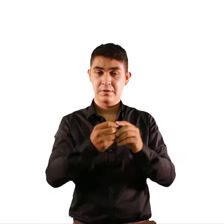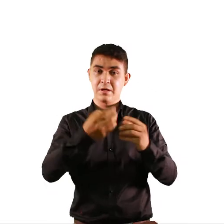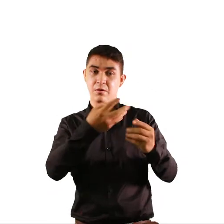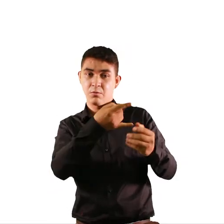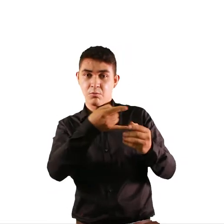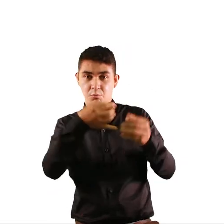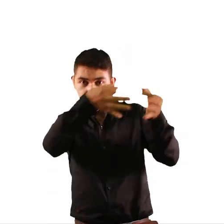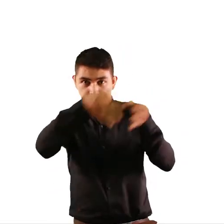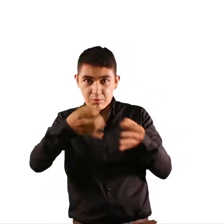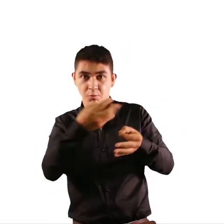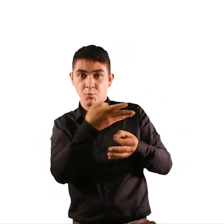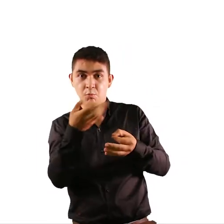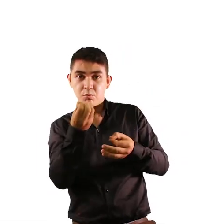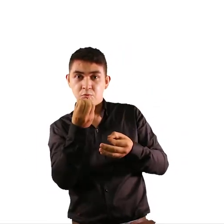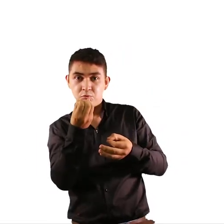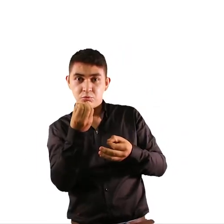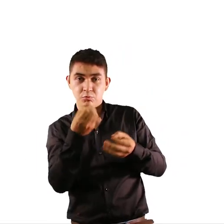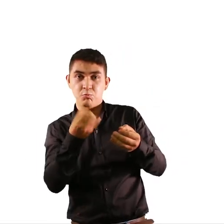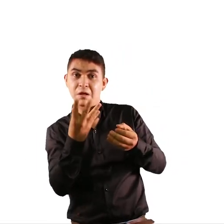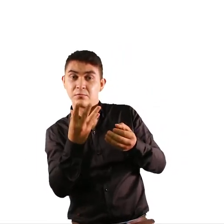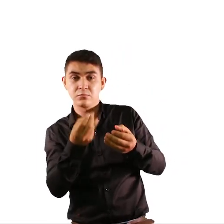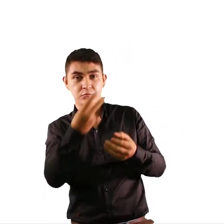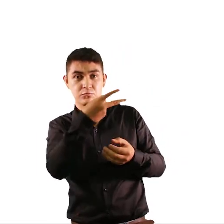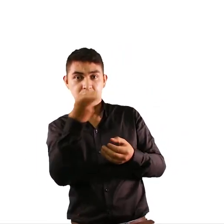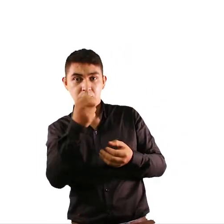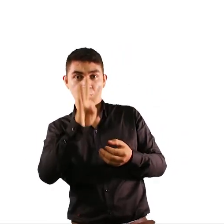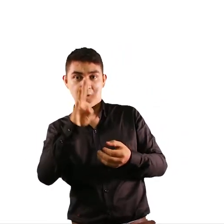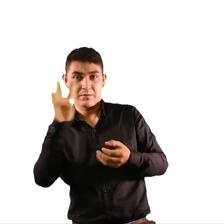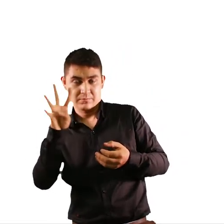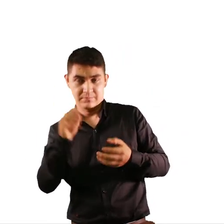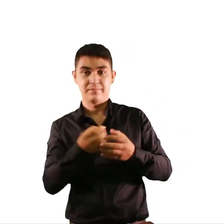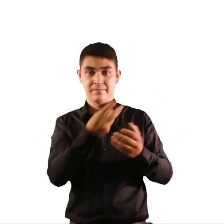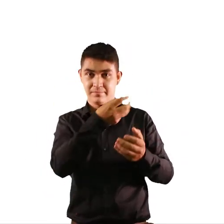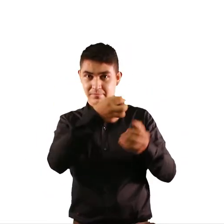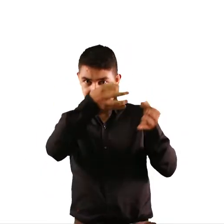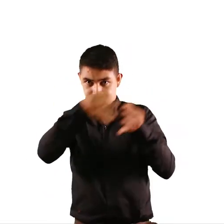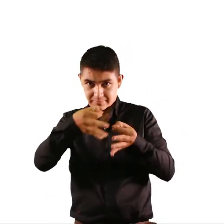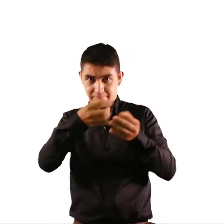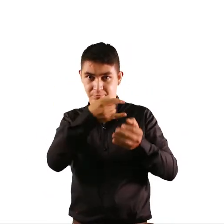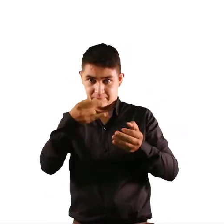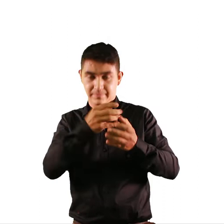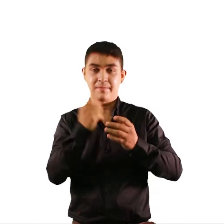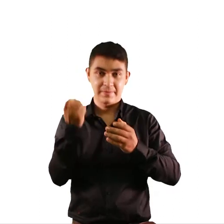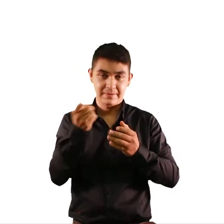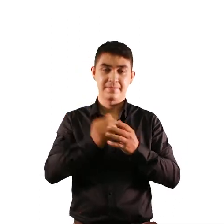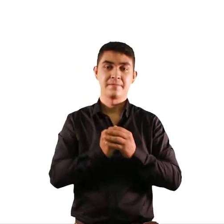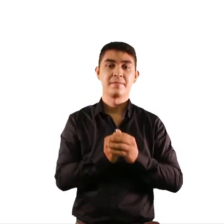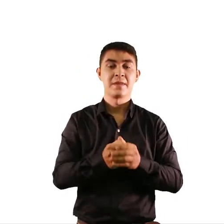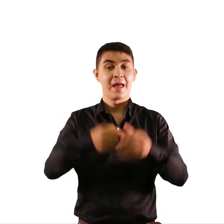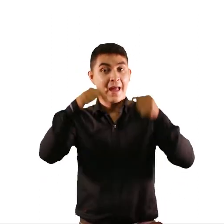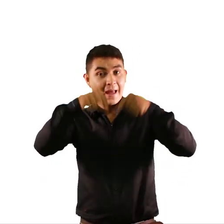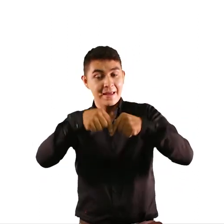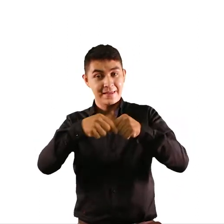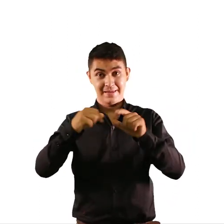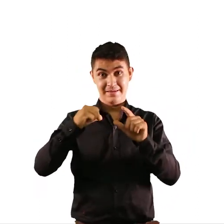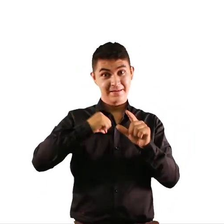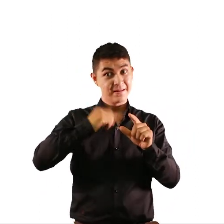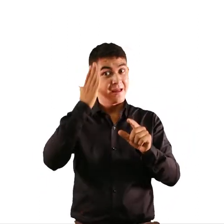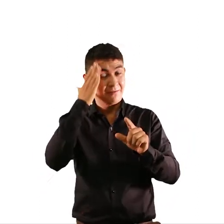244. Aquí tenemos que, como la hipotenusa está al